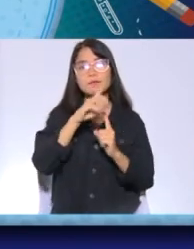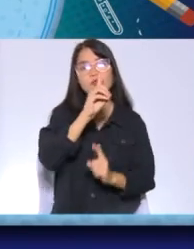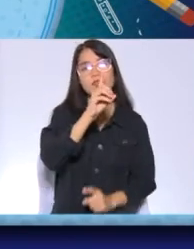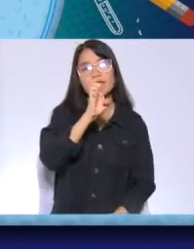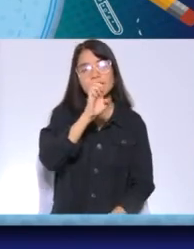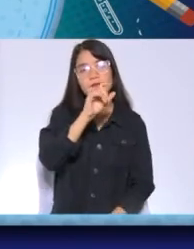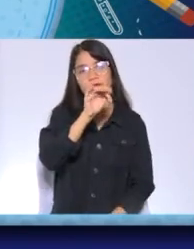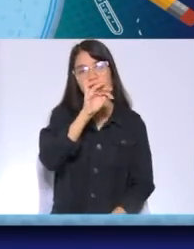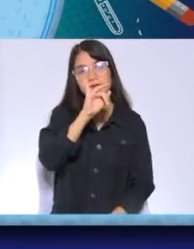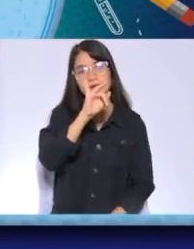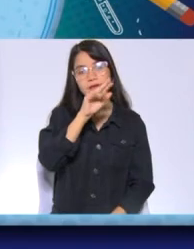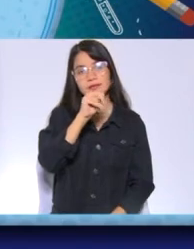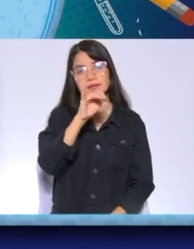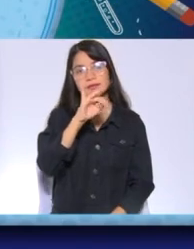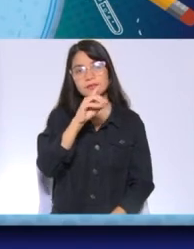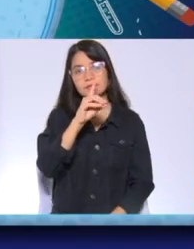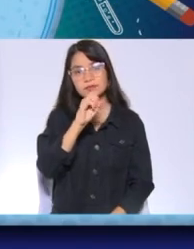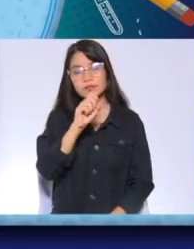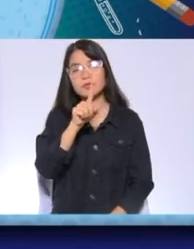indefinidos.